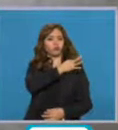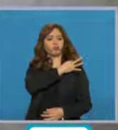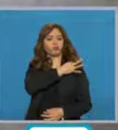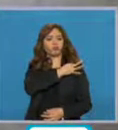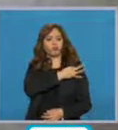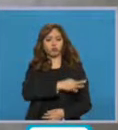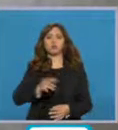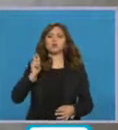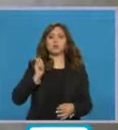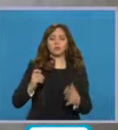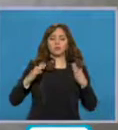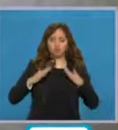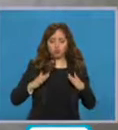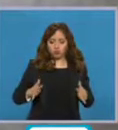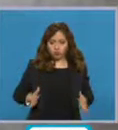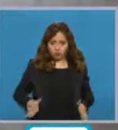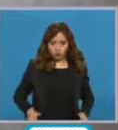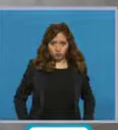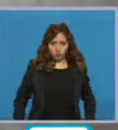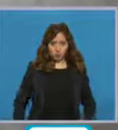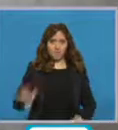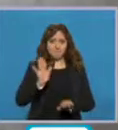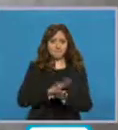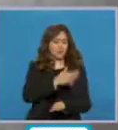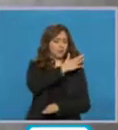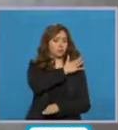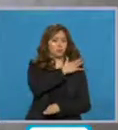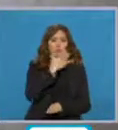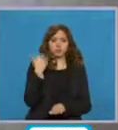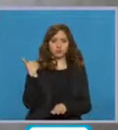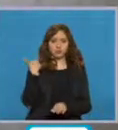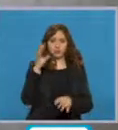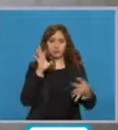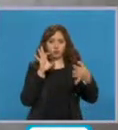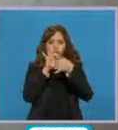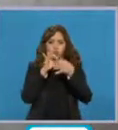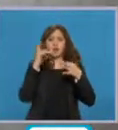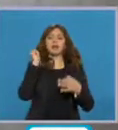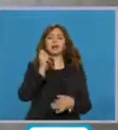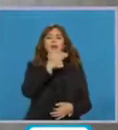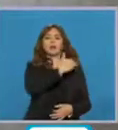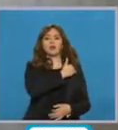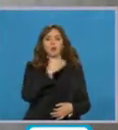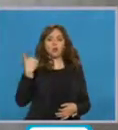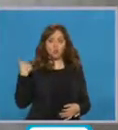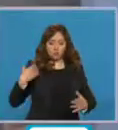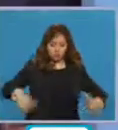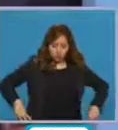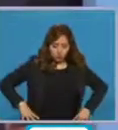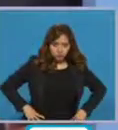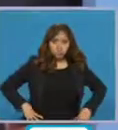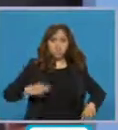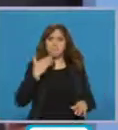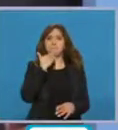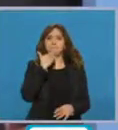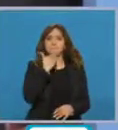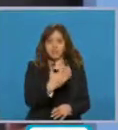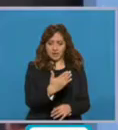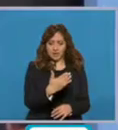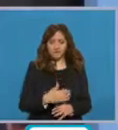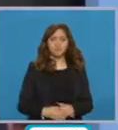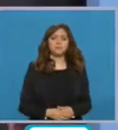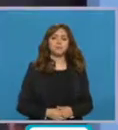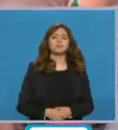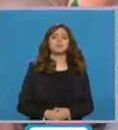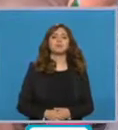arriba y eso hace que enfatice la parte de hombros. Y que se haga un Sí. balance entre tus hombros y tu cadera y entonces ya te ves Y más porque o menos ese de la